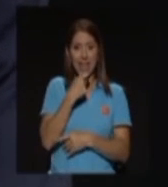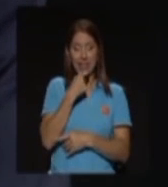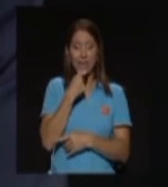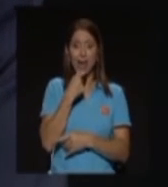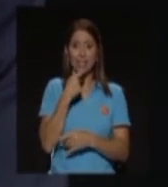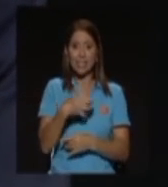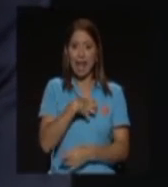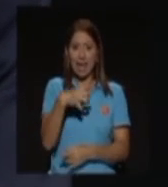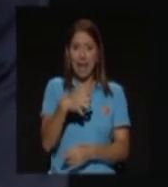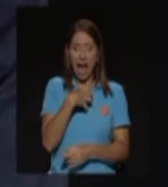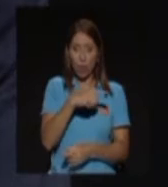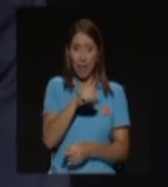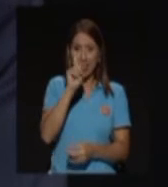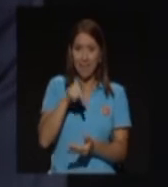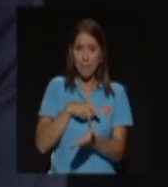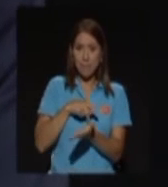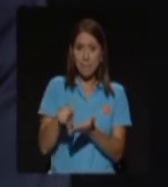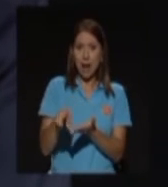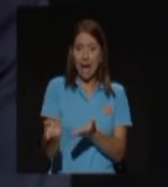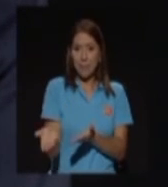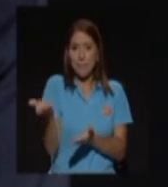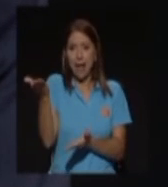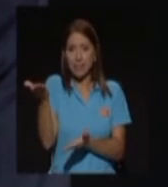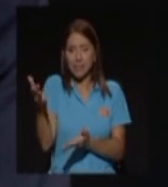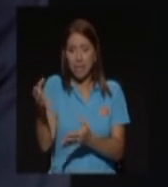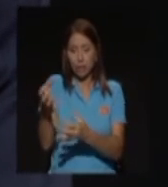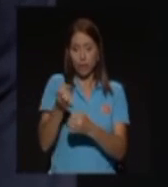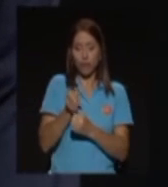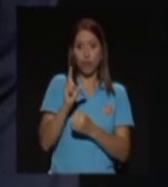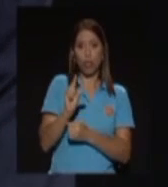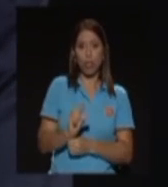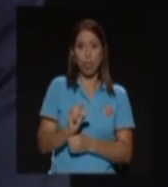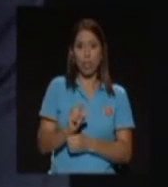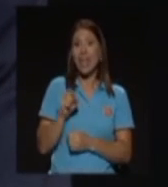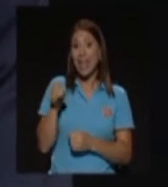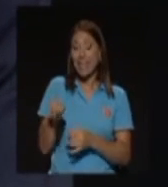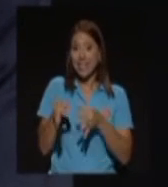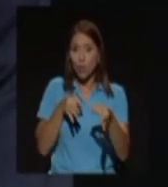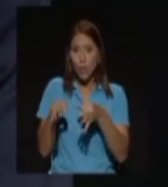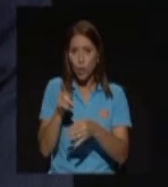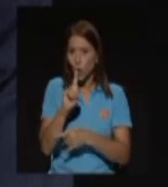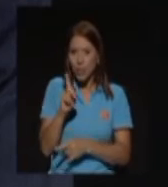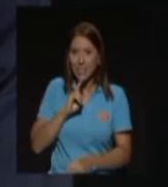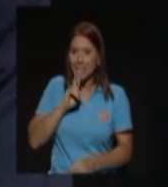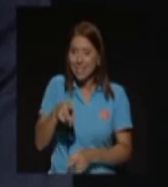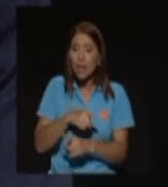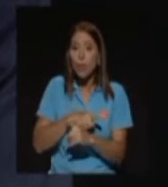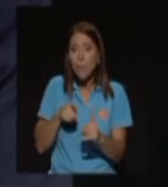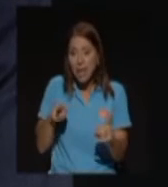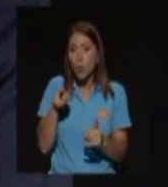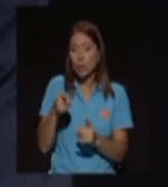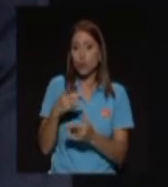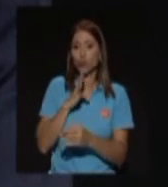toca pagar más de lo que recibe, argumento que no es tan cierto, pero se